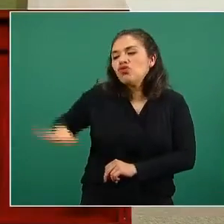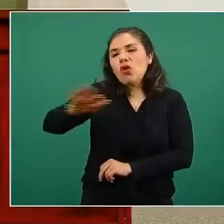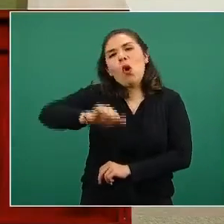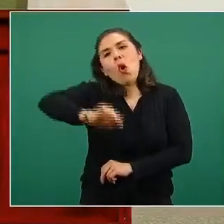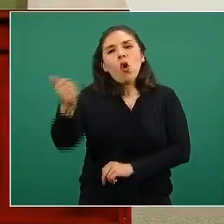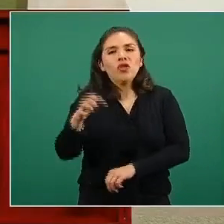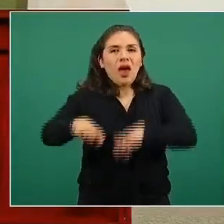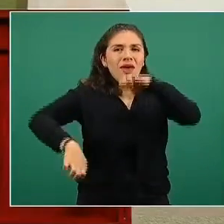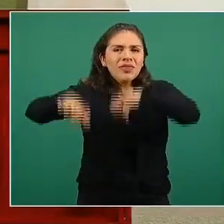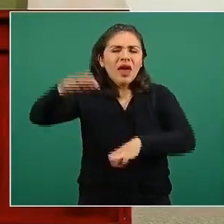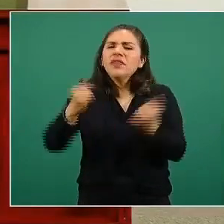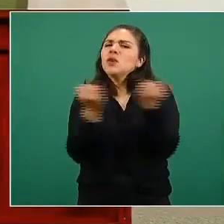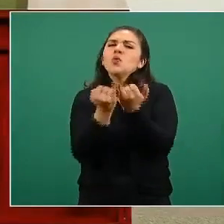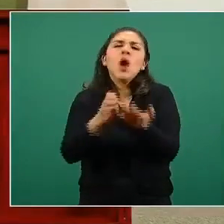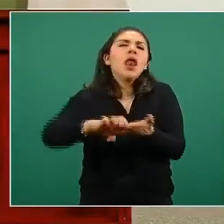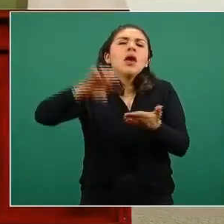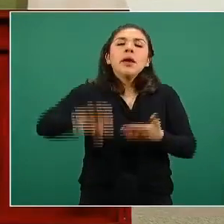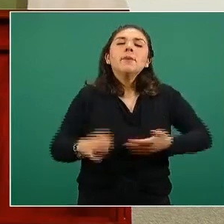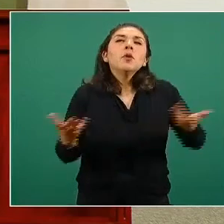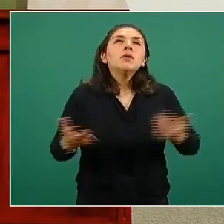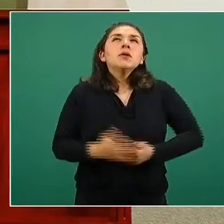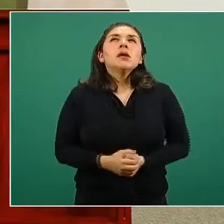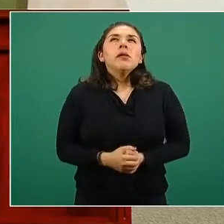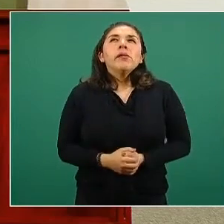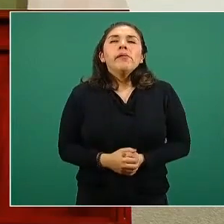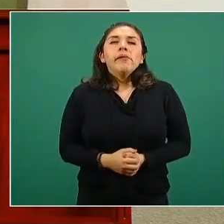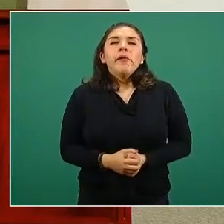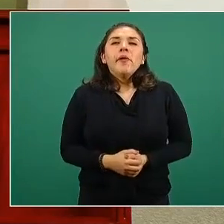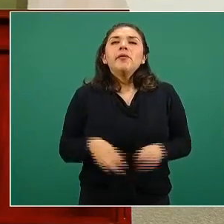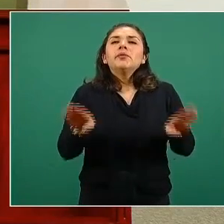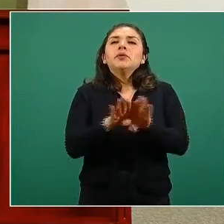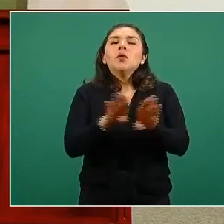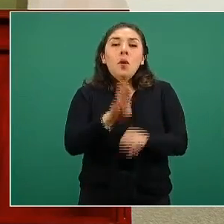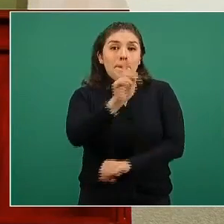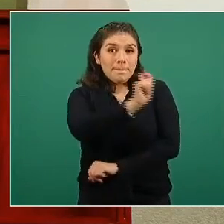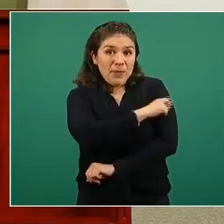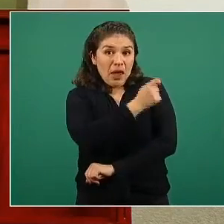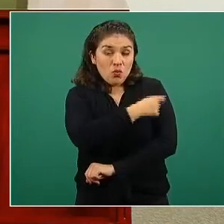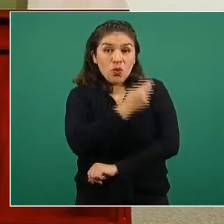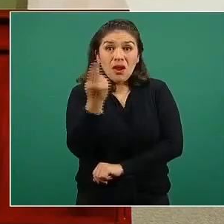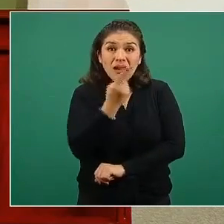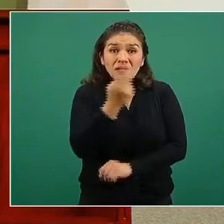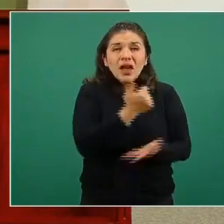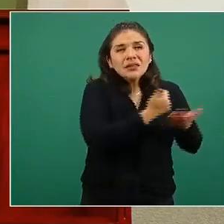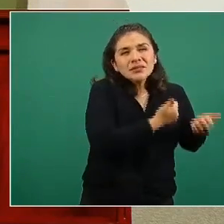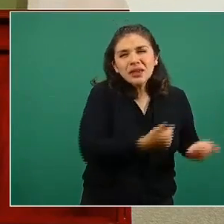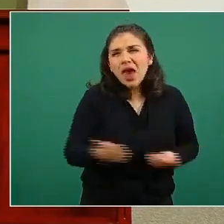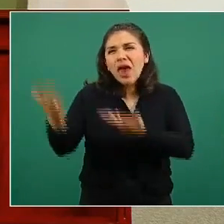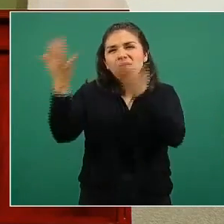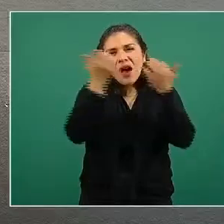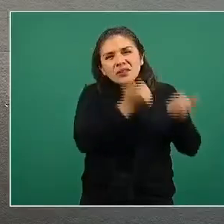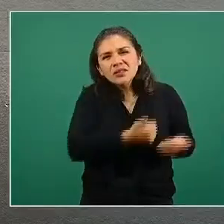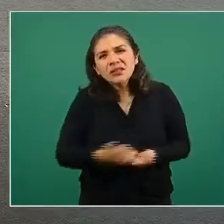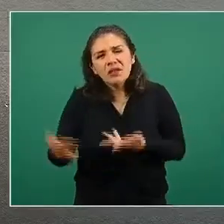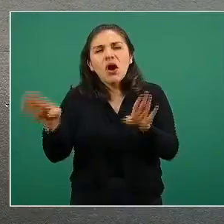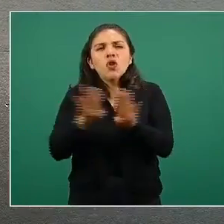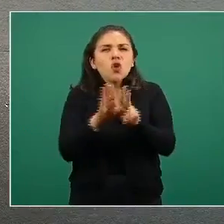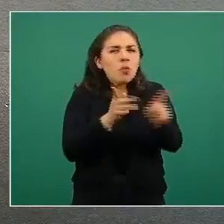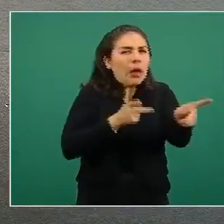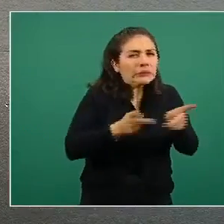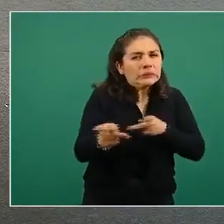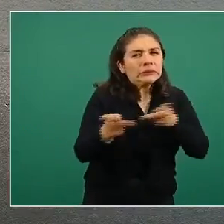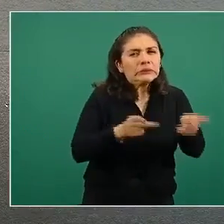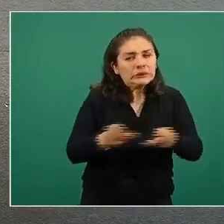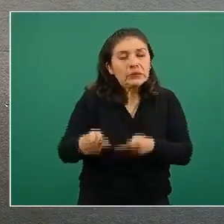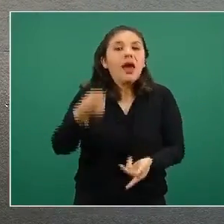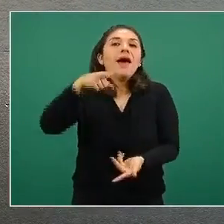Igual aplica, por ejemplo, para efectos de cómo la vacuna requiere ser distribuida y para efectos de logística, y por eso